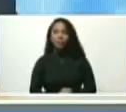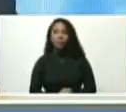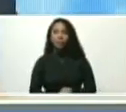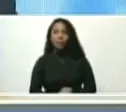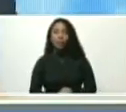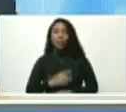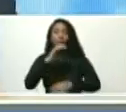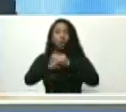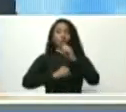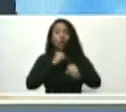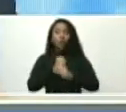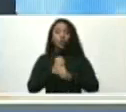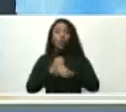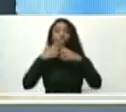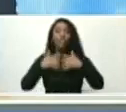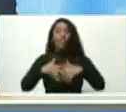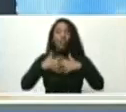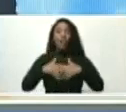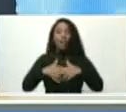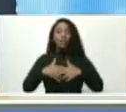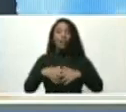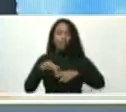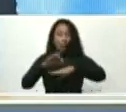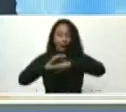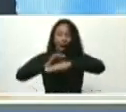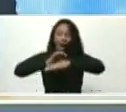de la Asociación de Industrias de la Carne,